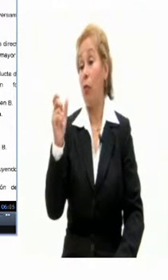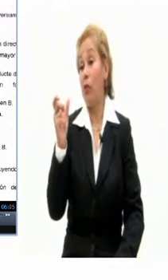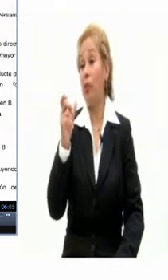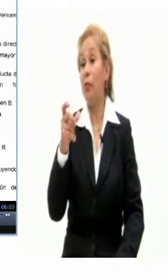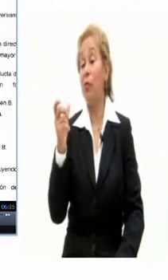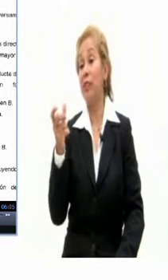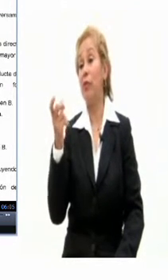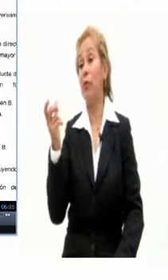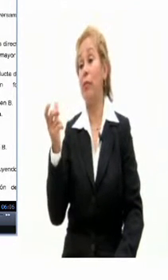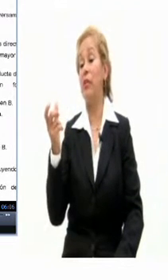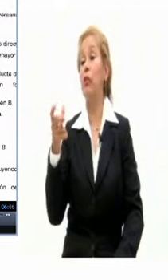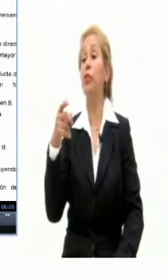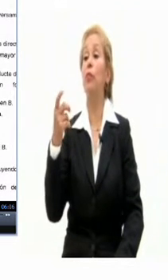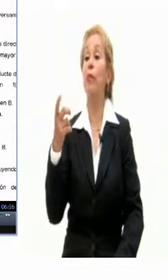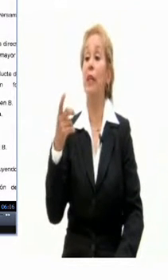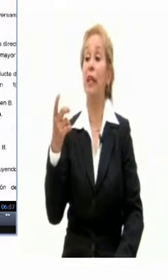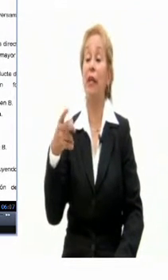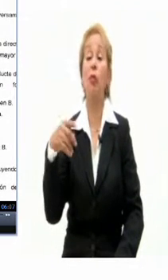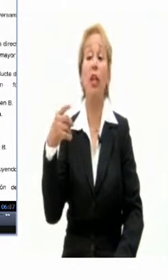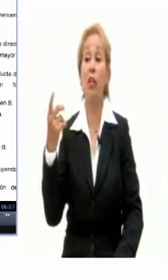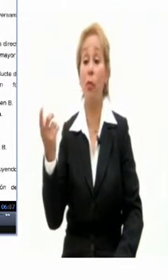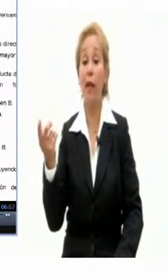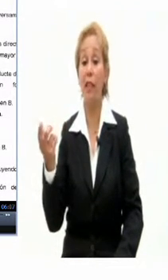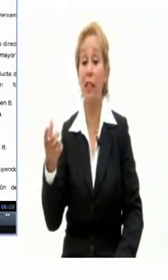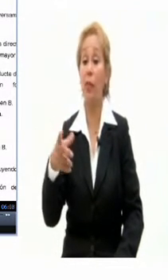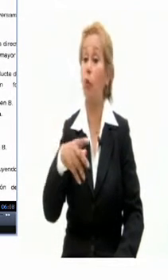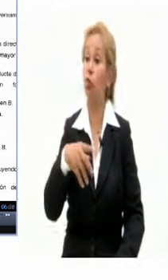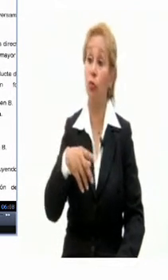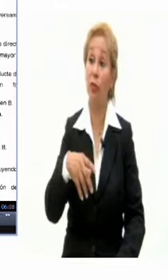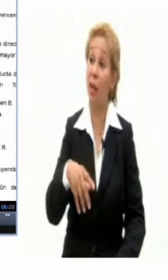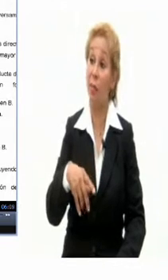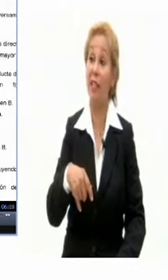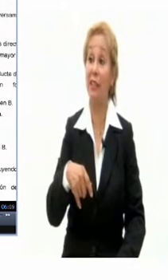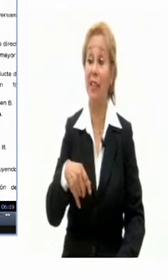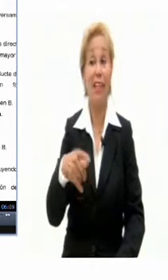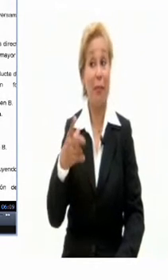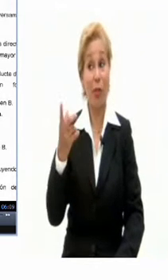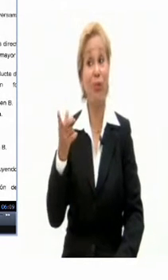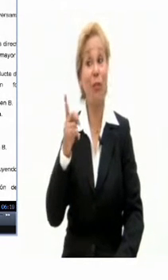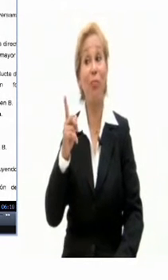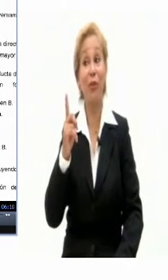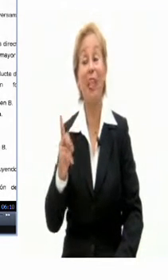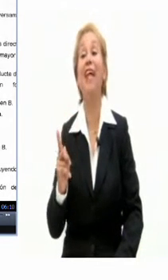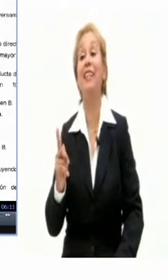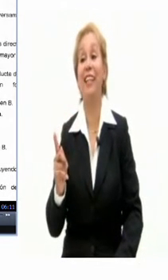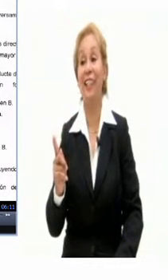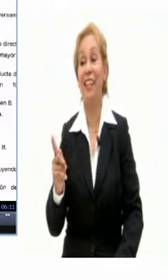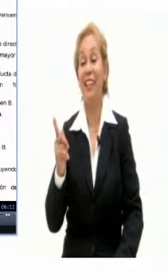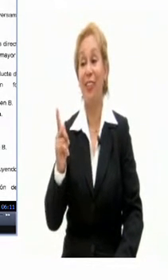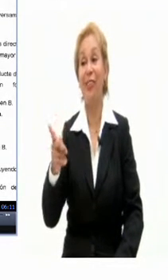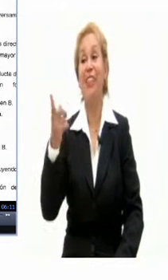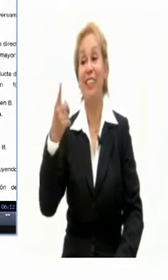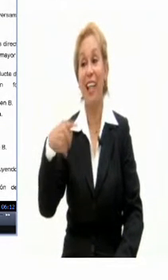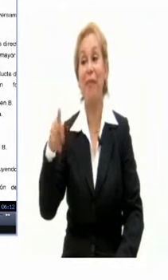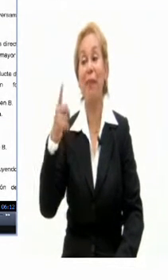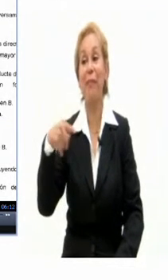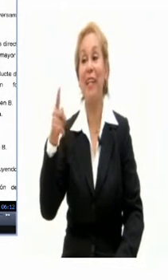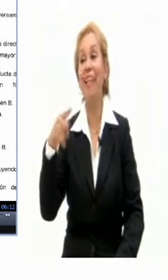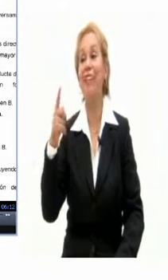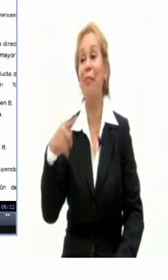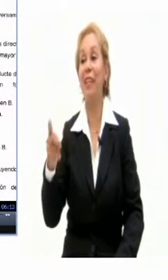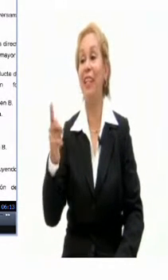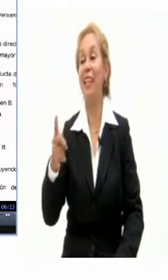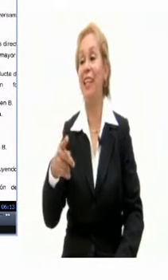realidad. Cuando tenemos más información, esto implica que hemos leído más, que hemos consultado más. Por eso es importante, ¿no?,